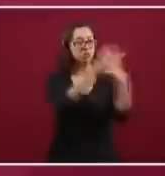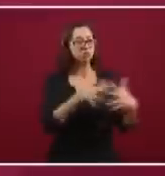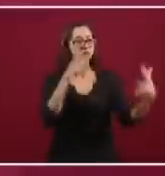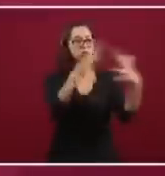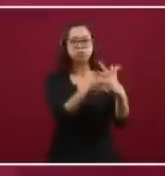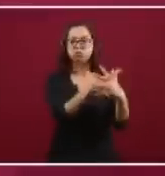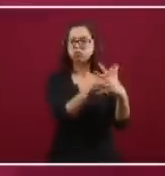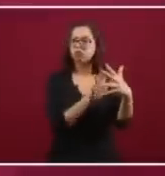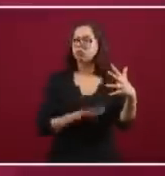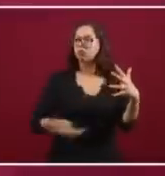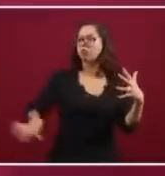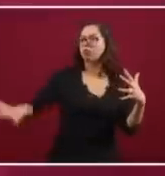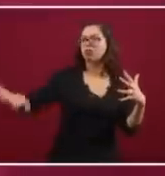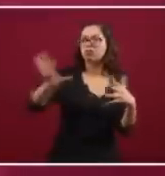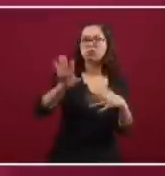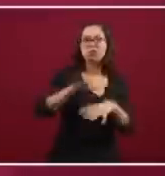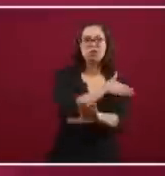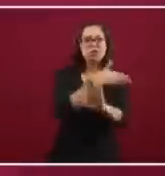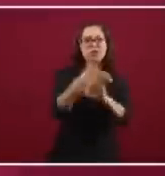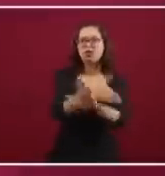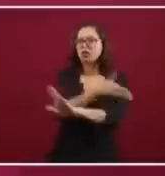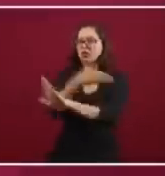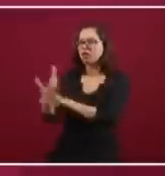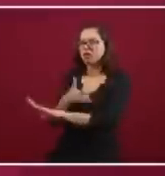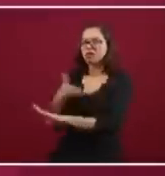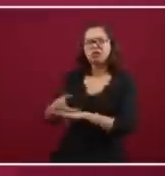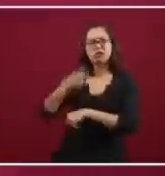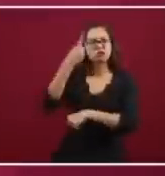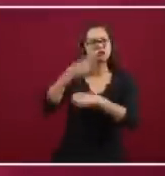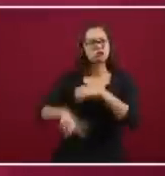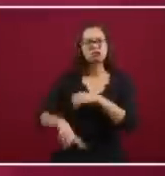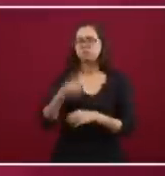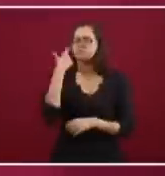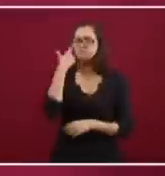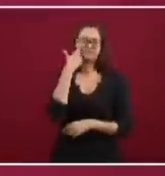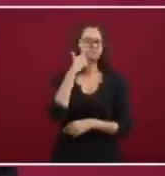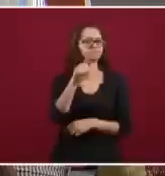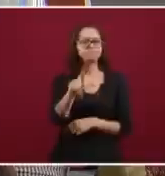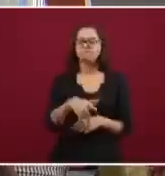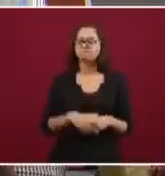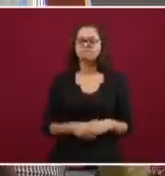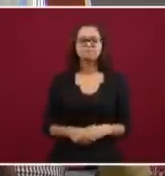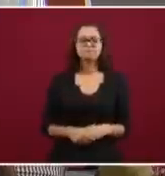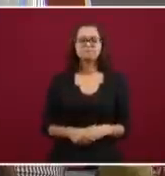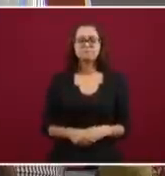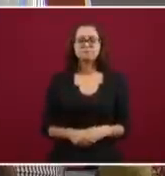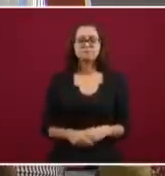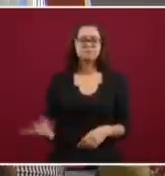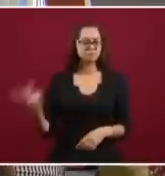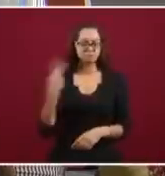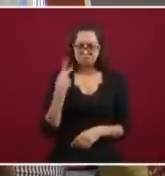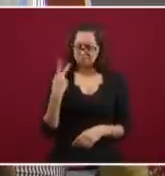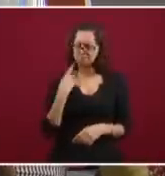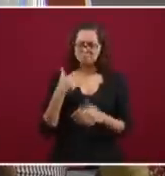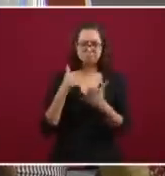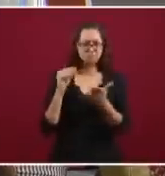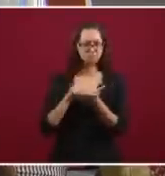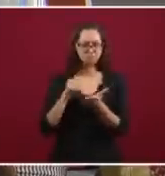colaterales, no quiero que se afecte a los ciudadanos. Esta política no va a cambiar.